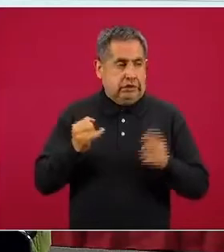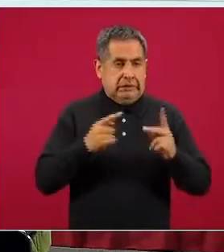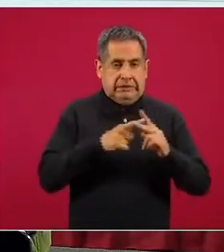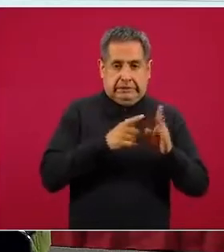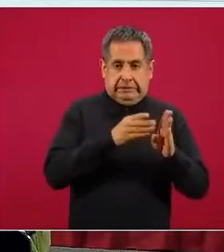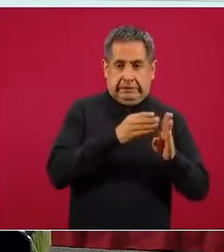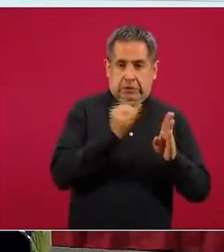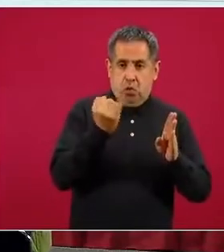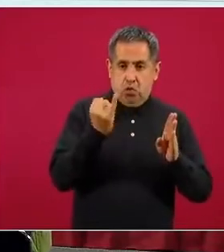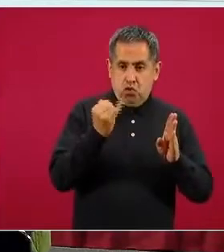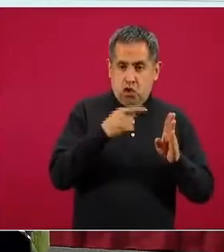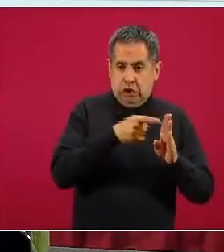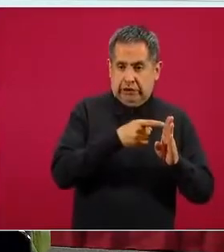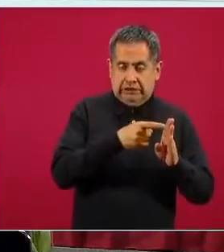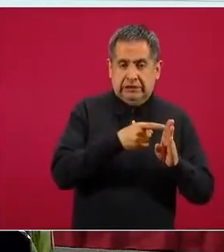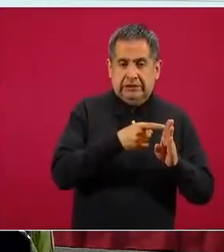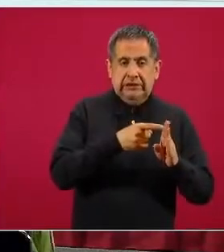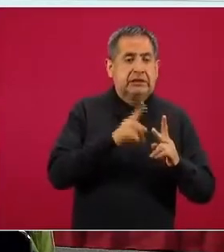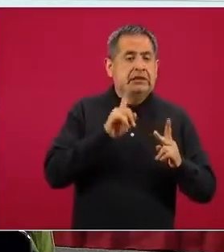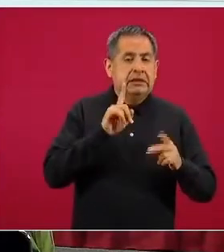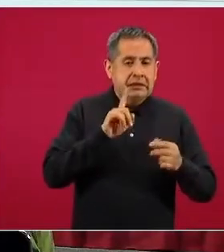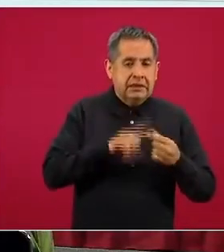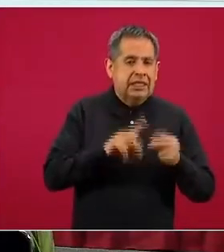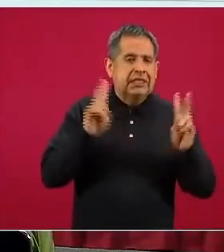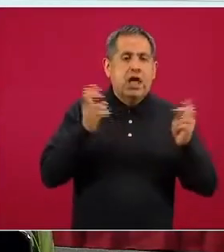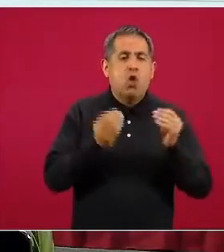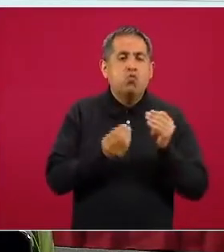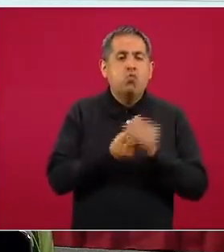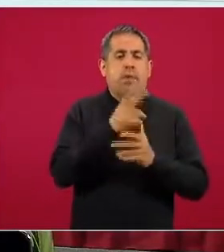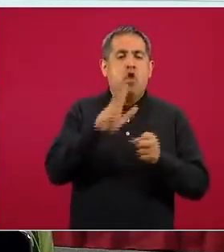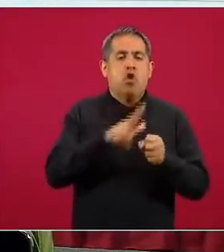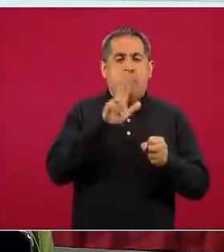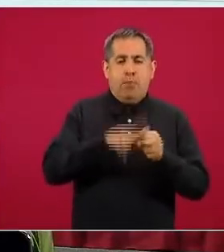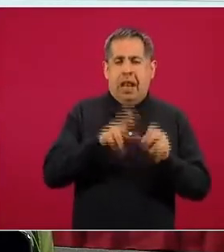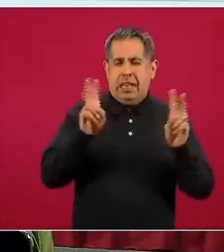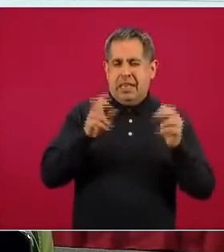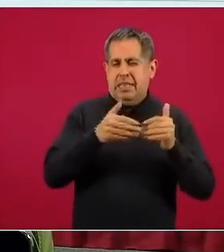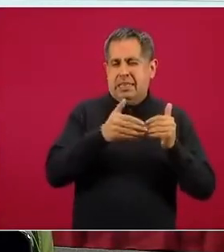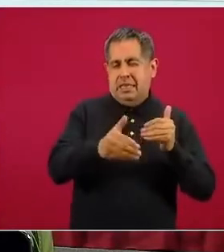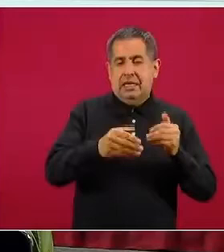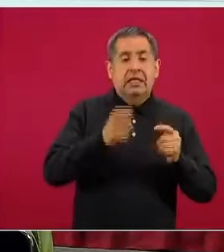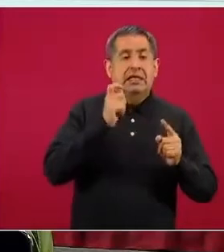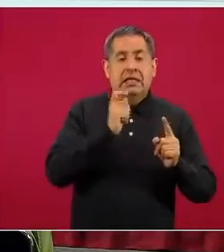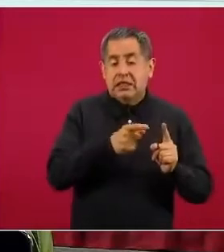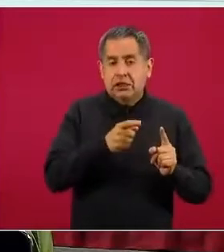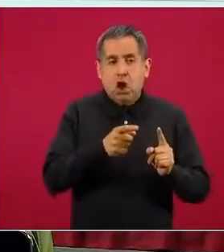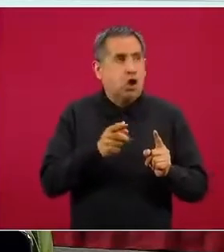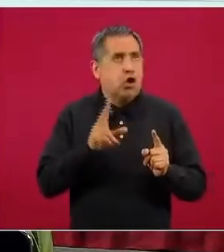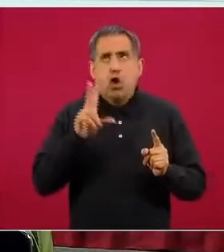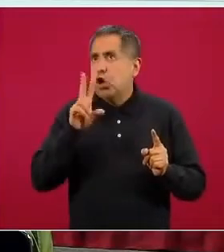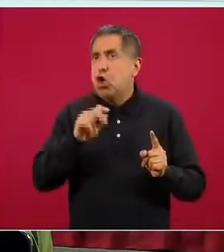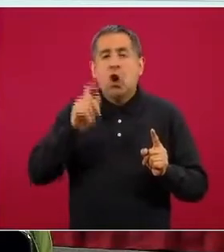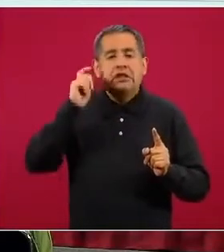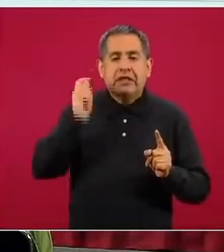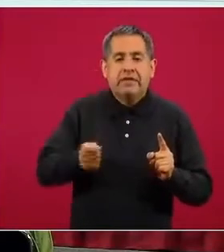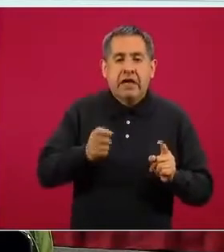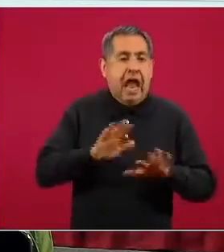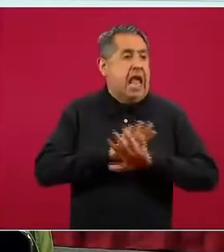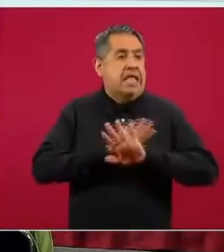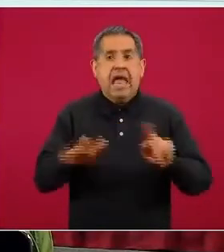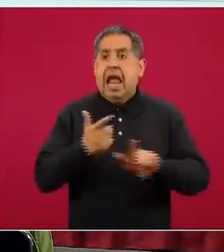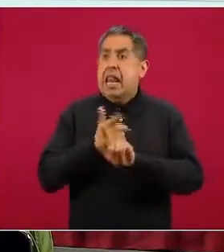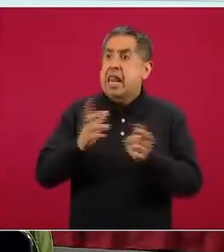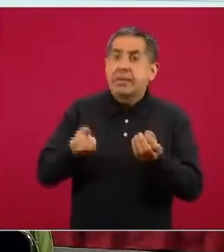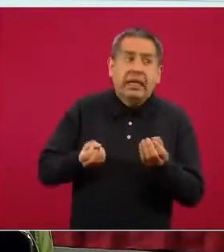el día en que se denomina la nueva normalidad, en donde no significó, nunca significó, vamos todos